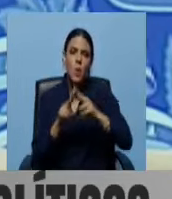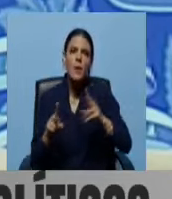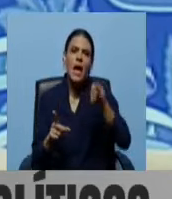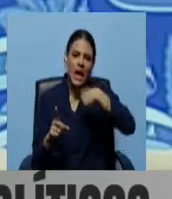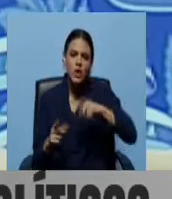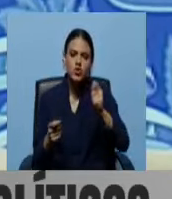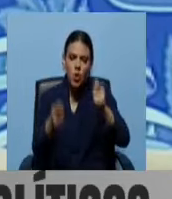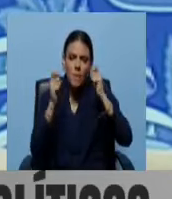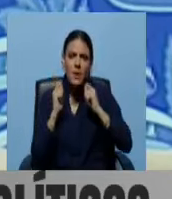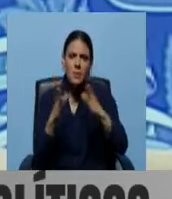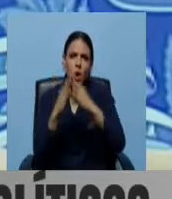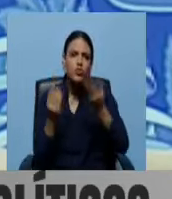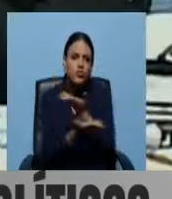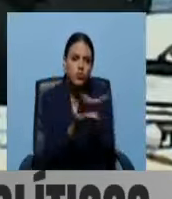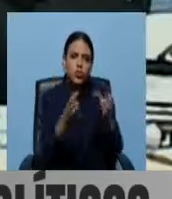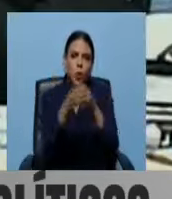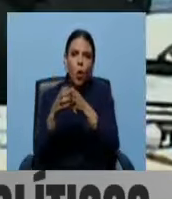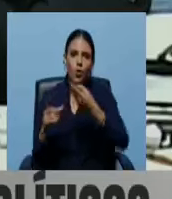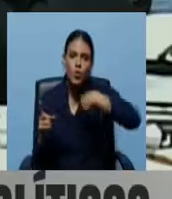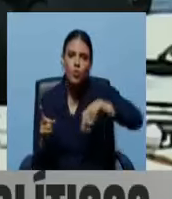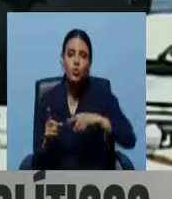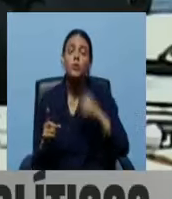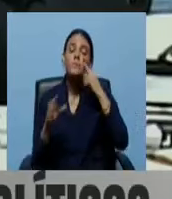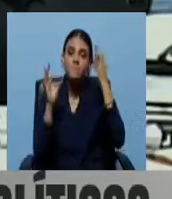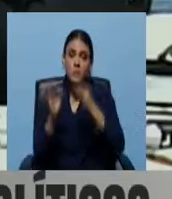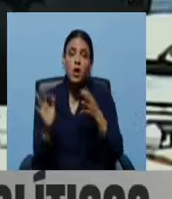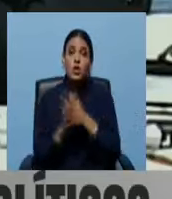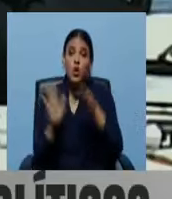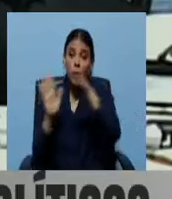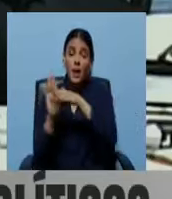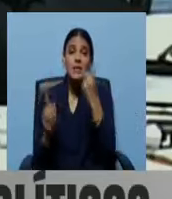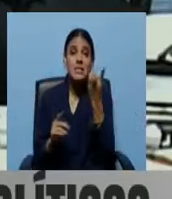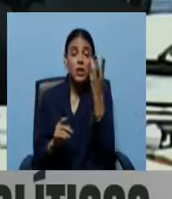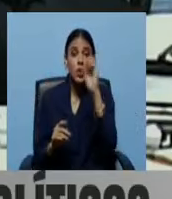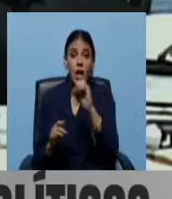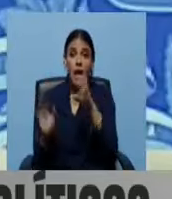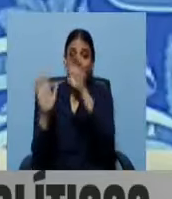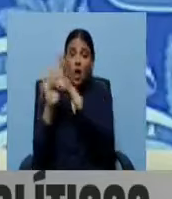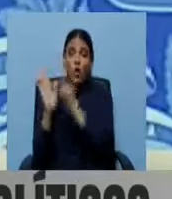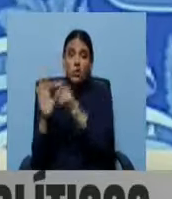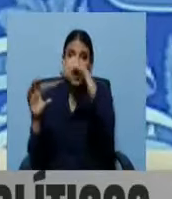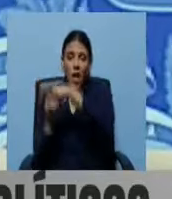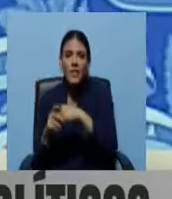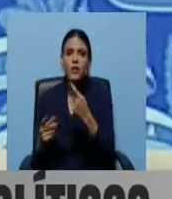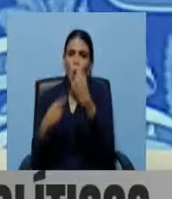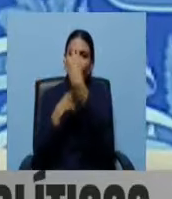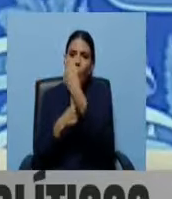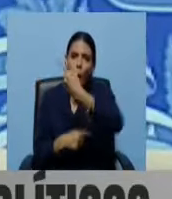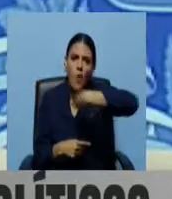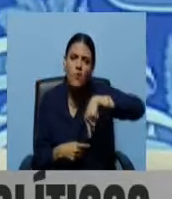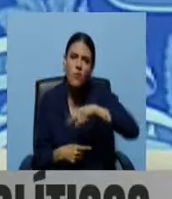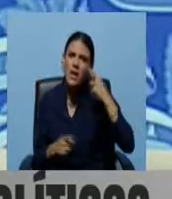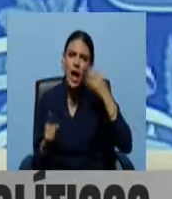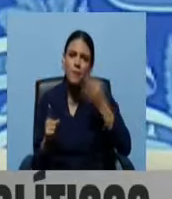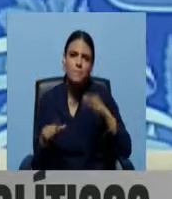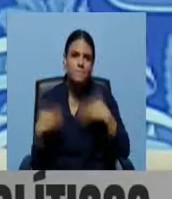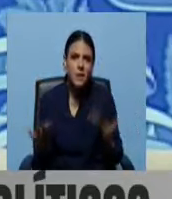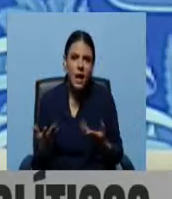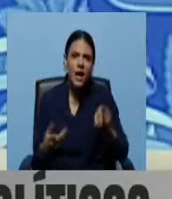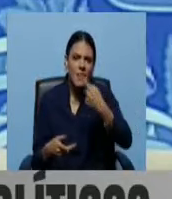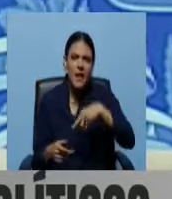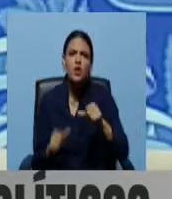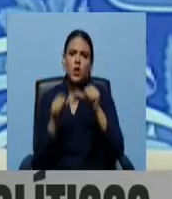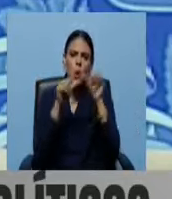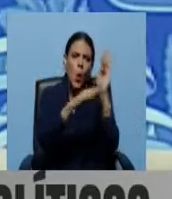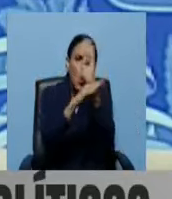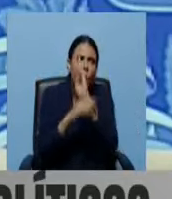merecemos todas y todos. Y justamente el artículo 130 de nuestra Constitución nos obliga a la